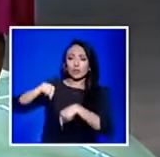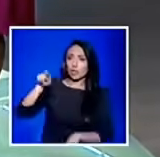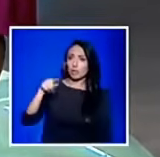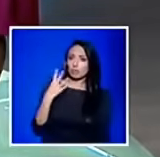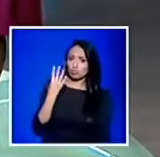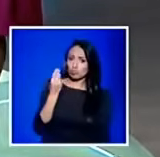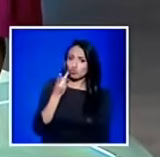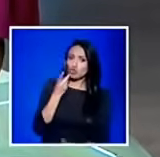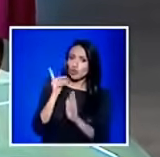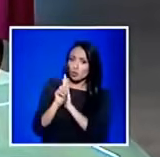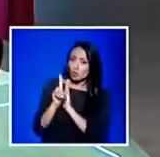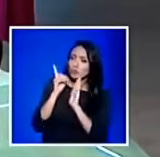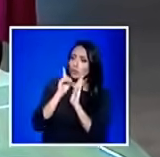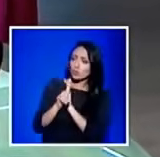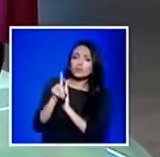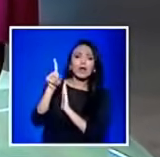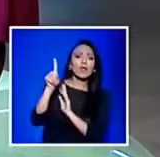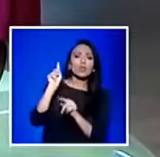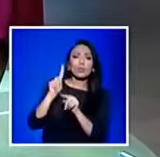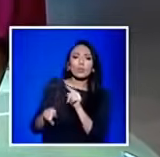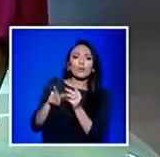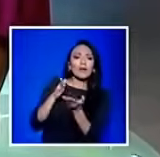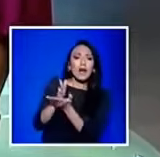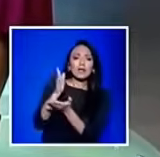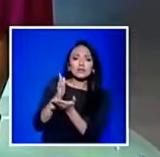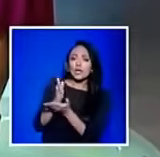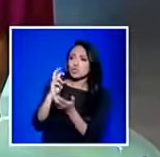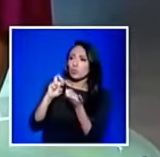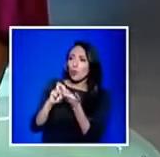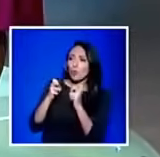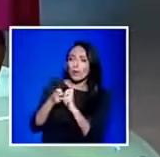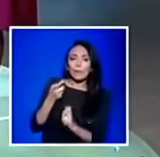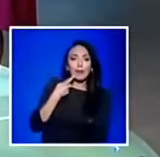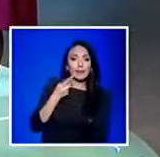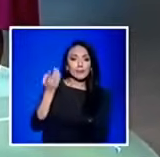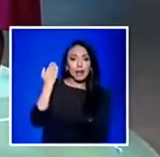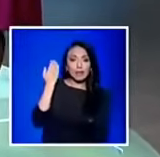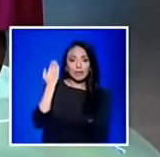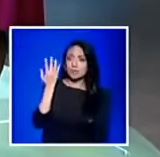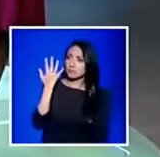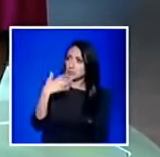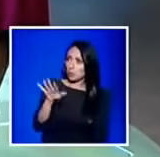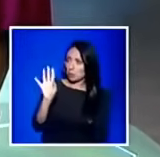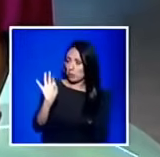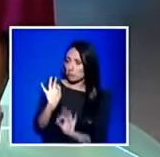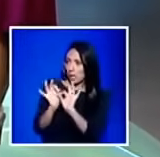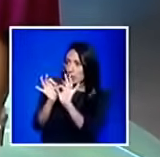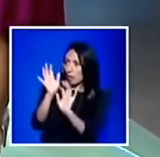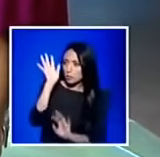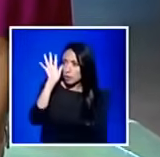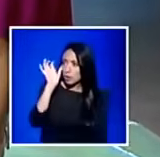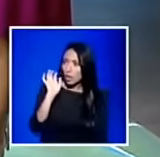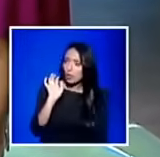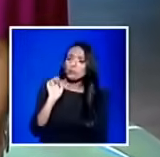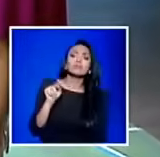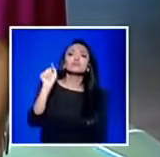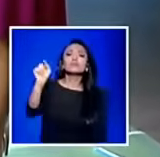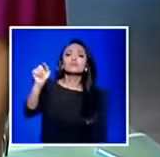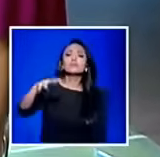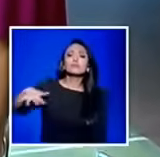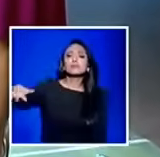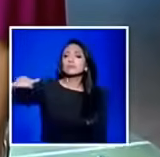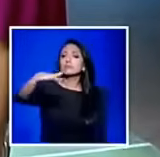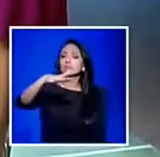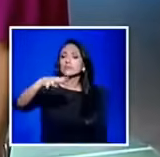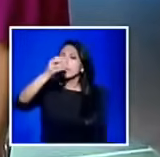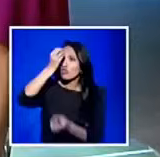denuncias precisamente de los vecinos que no podían cruzar tranquilamente y ya vemos la vía. Está Alex Pila en vivo y en directo en la zona para